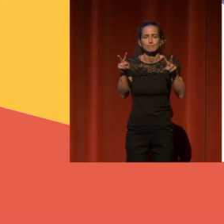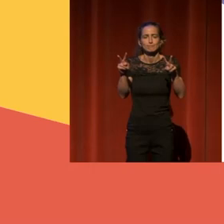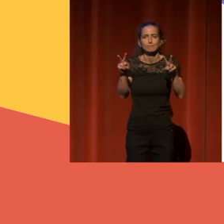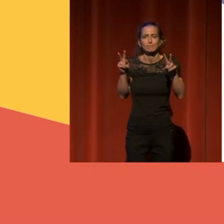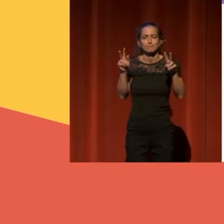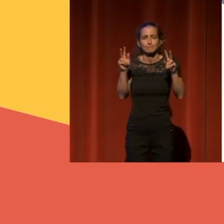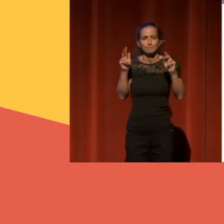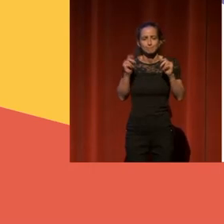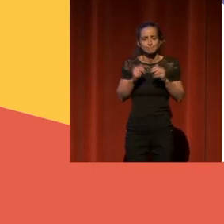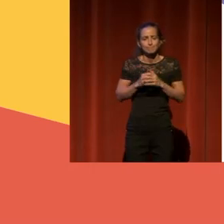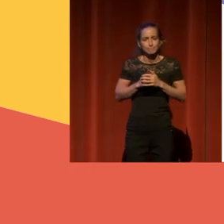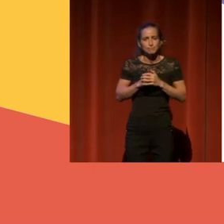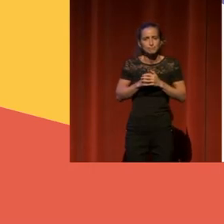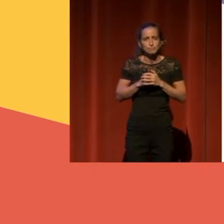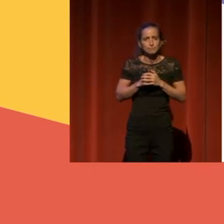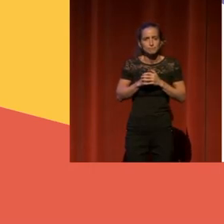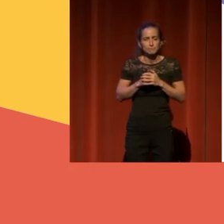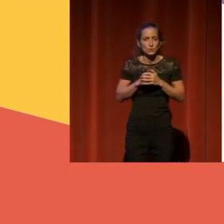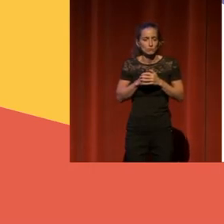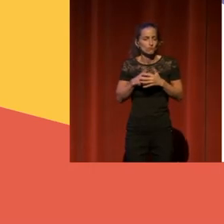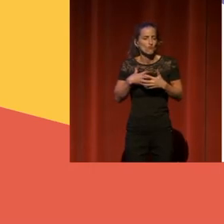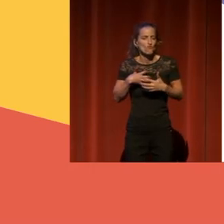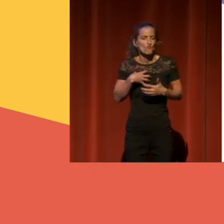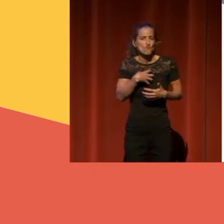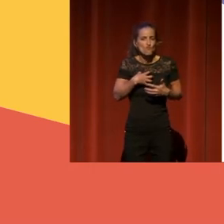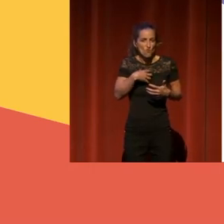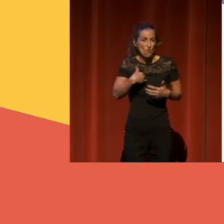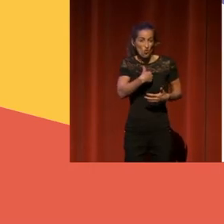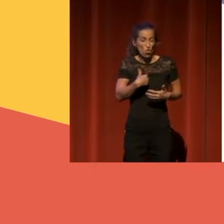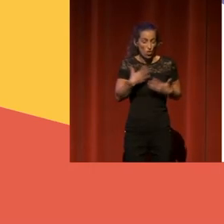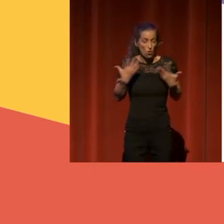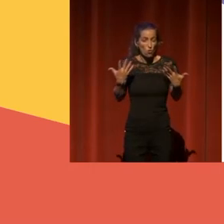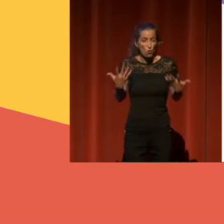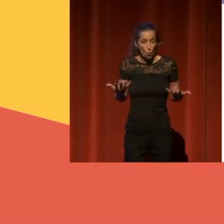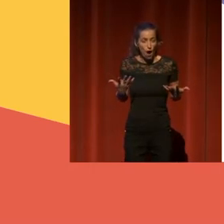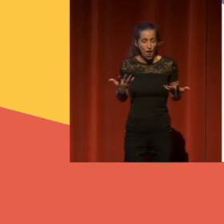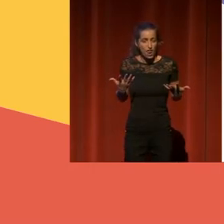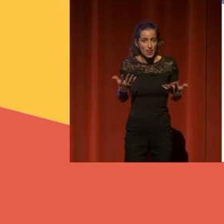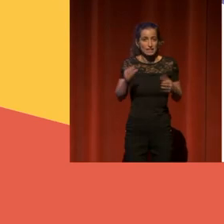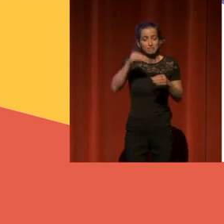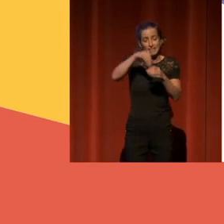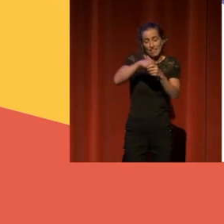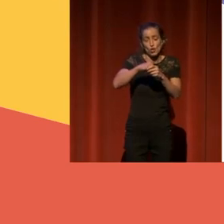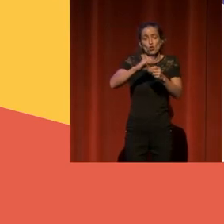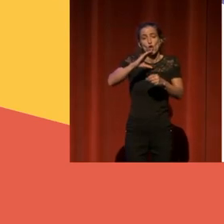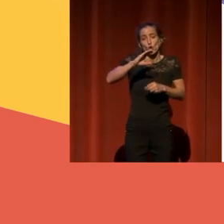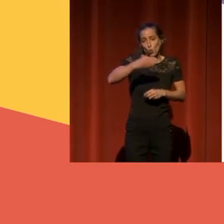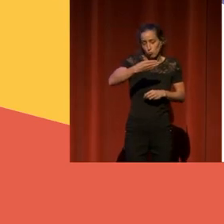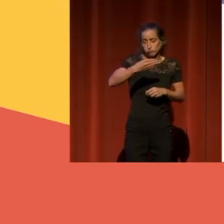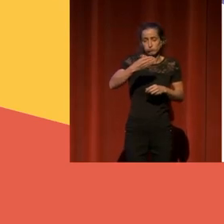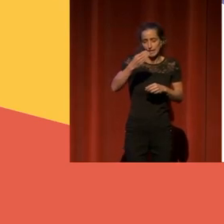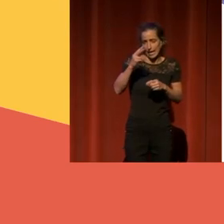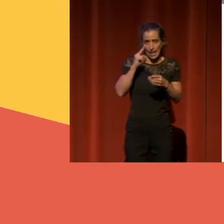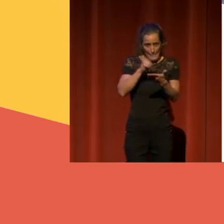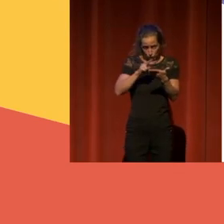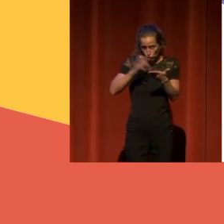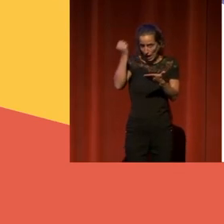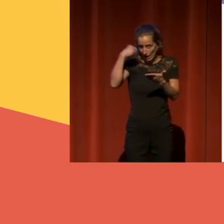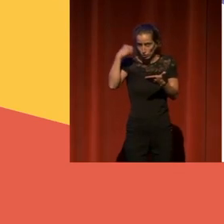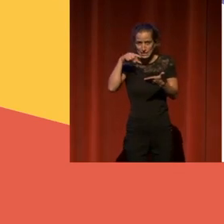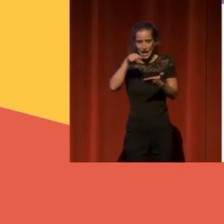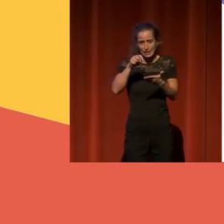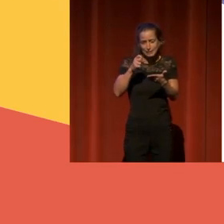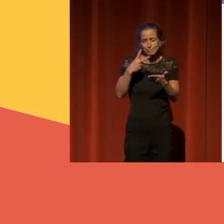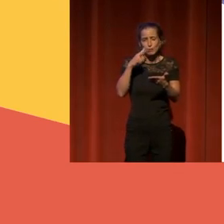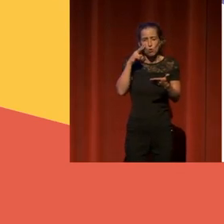para poder proyectar socialmente la función que se estaba realizando dentro de los clubes de lectura aragoneses, todas aquellas